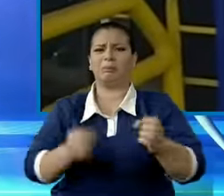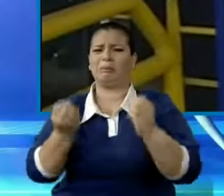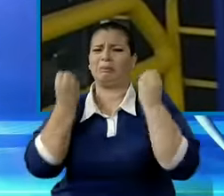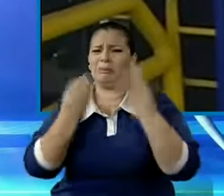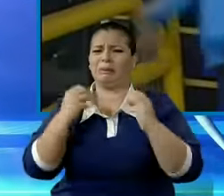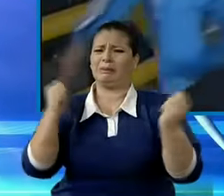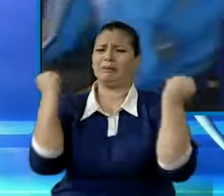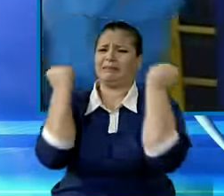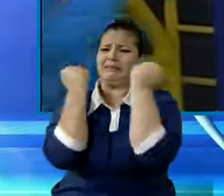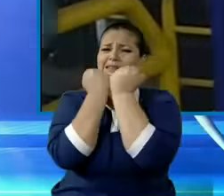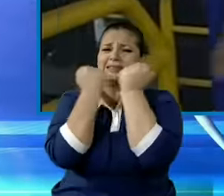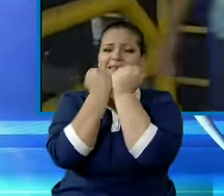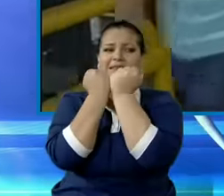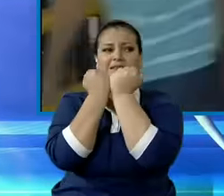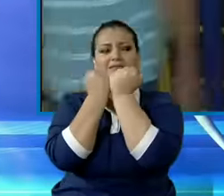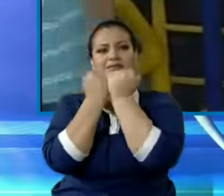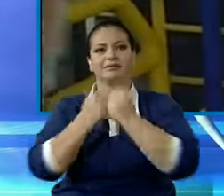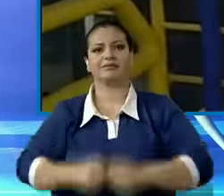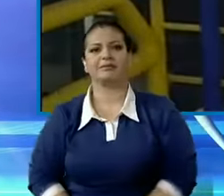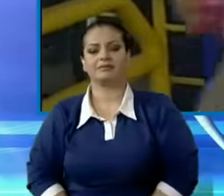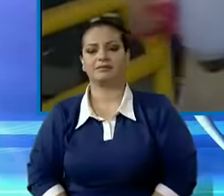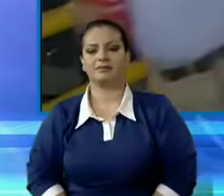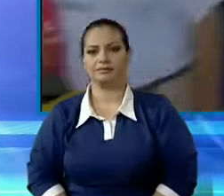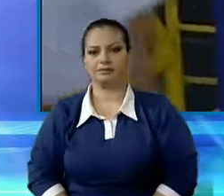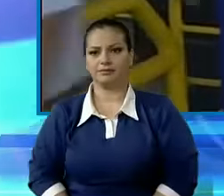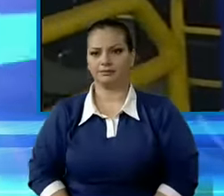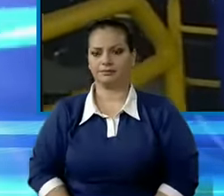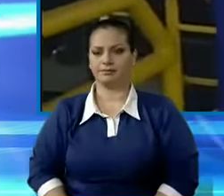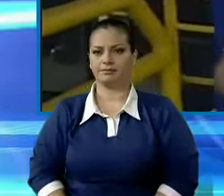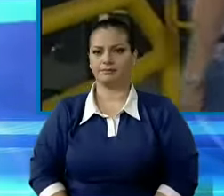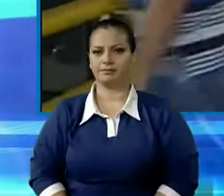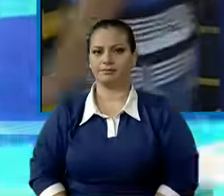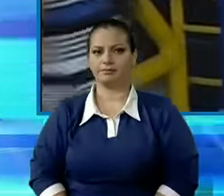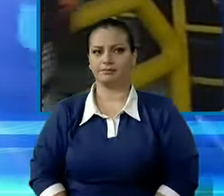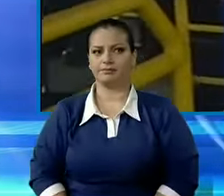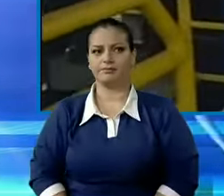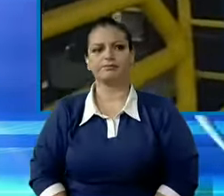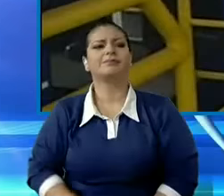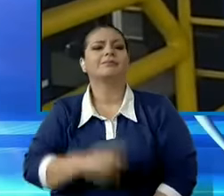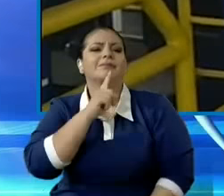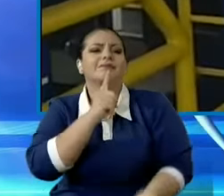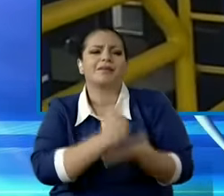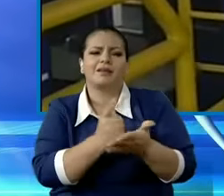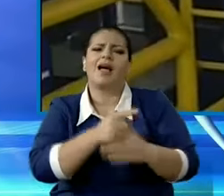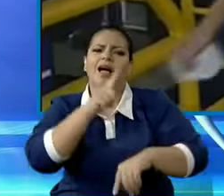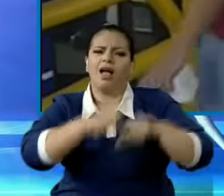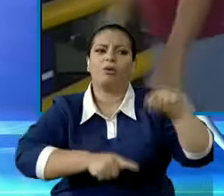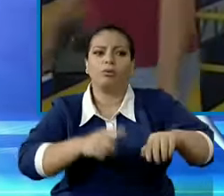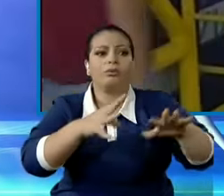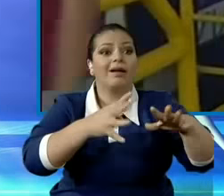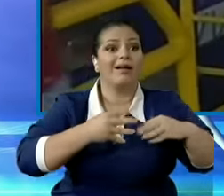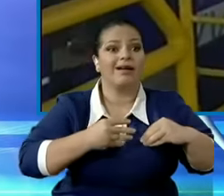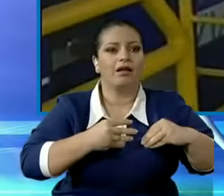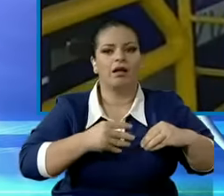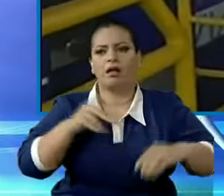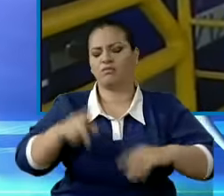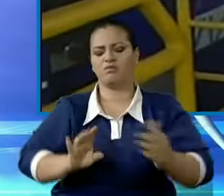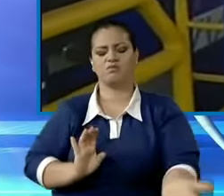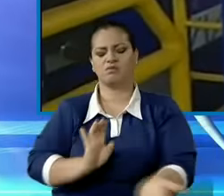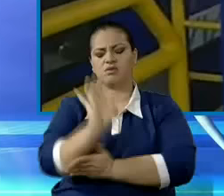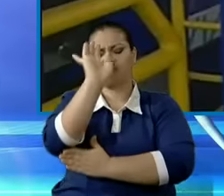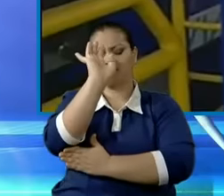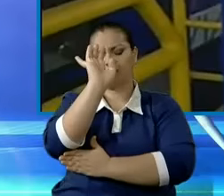Luisa, amigos televidentes, muy buenos días. Como buenos siempre días, va a haber un gracias. Poco de renuencia por parte de la gente cuando se habla de incremento de tarifas, pero